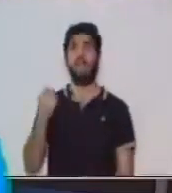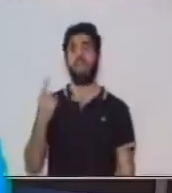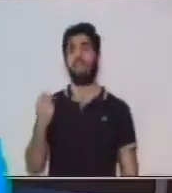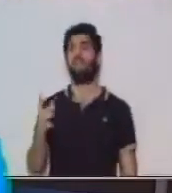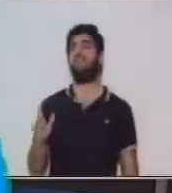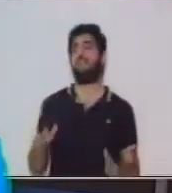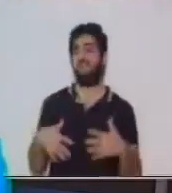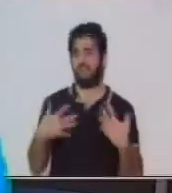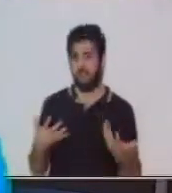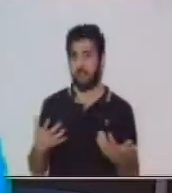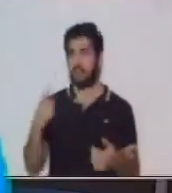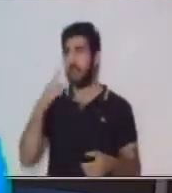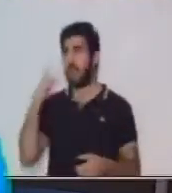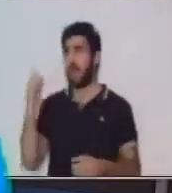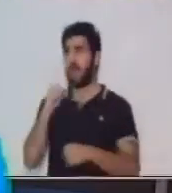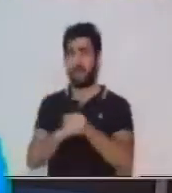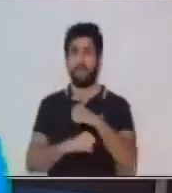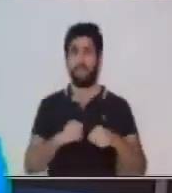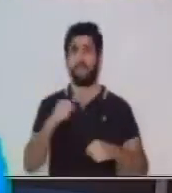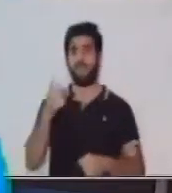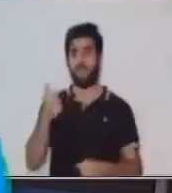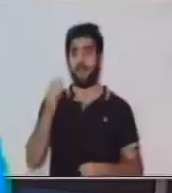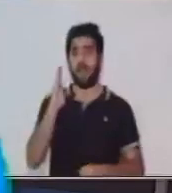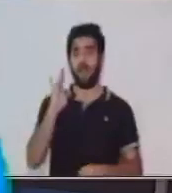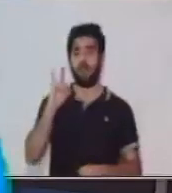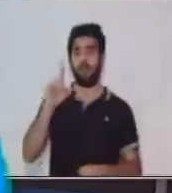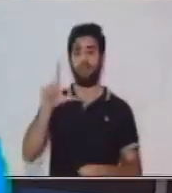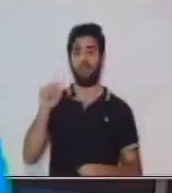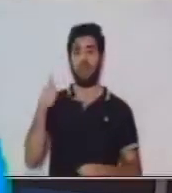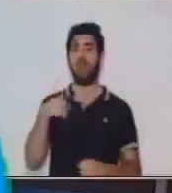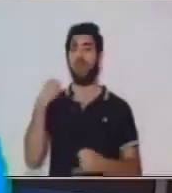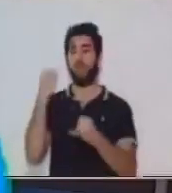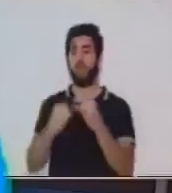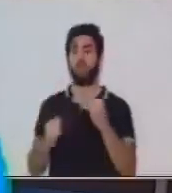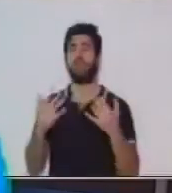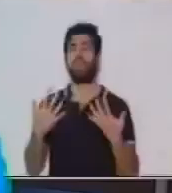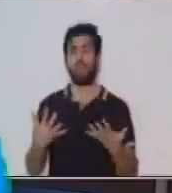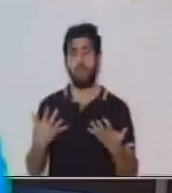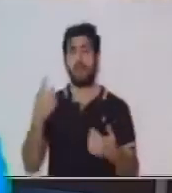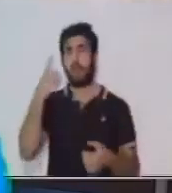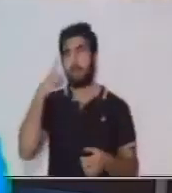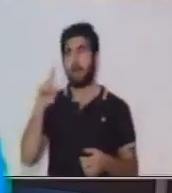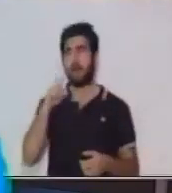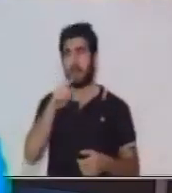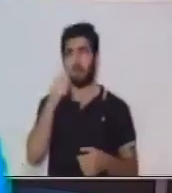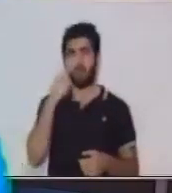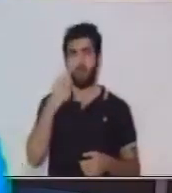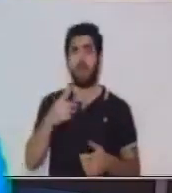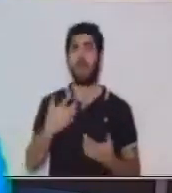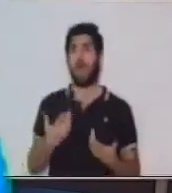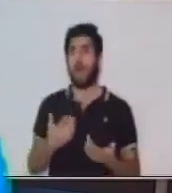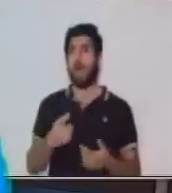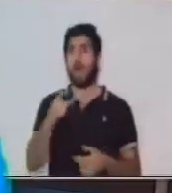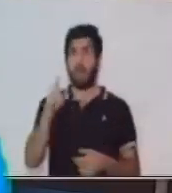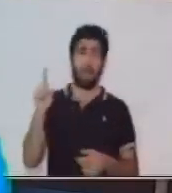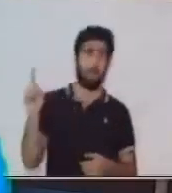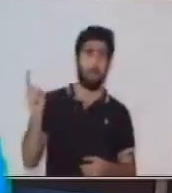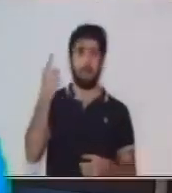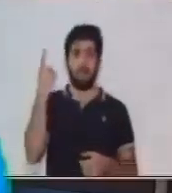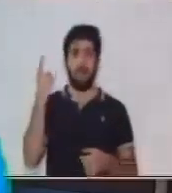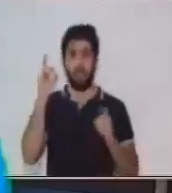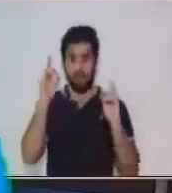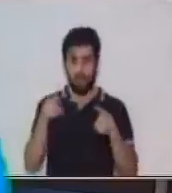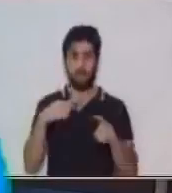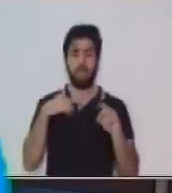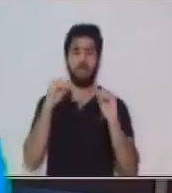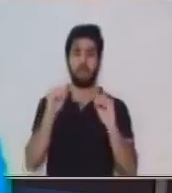corresponde directamente a la fábula, y te la dejé de último para que pues no fuera tan triado el hecho de que es lo primero que en cierta